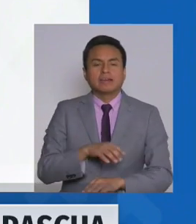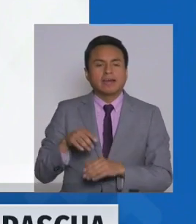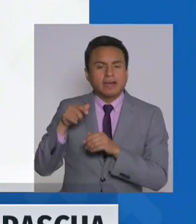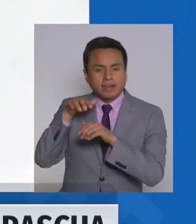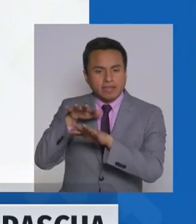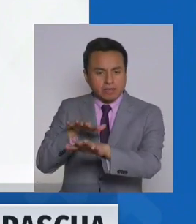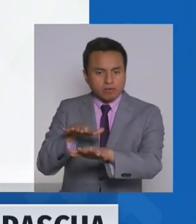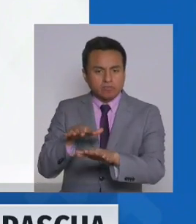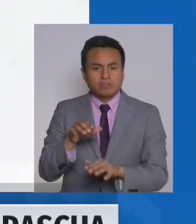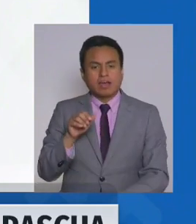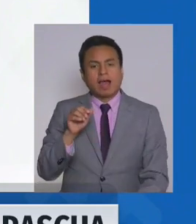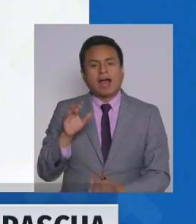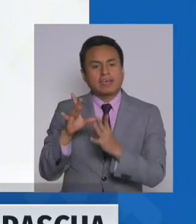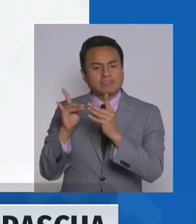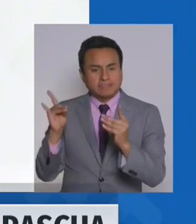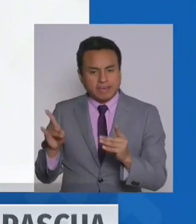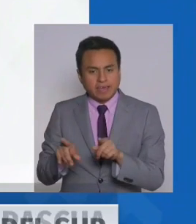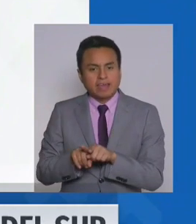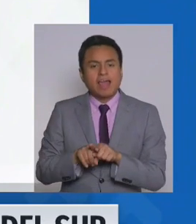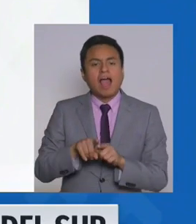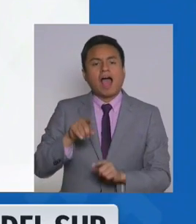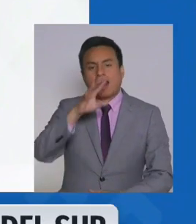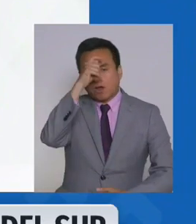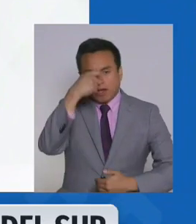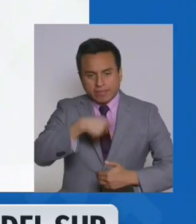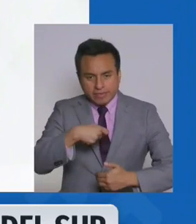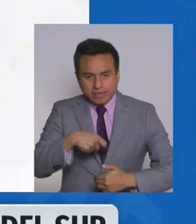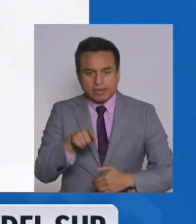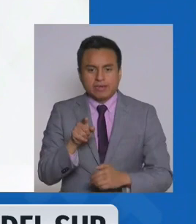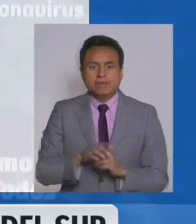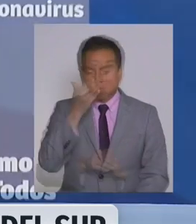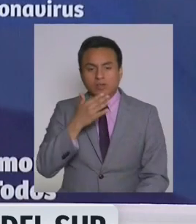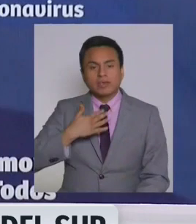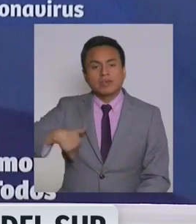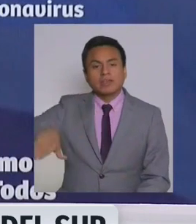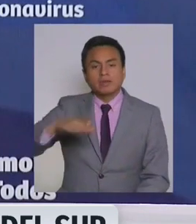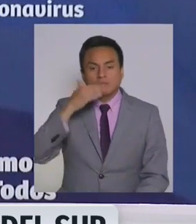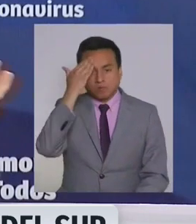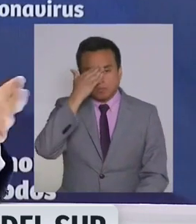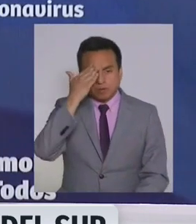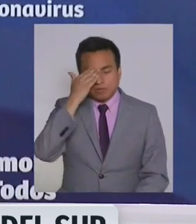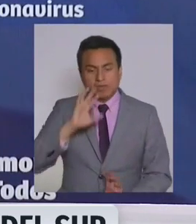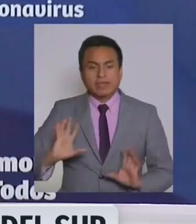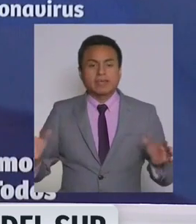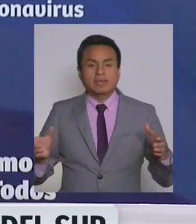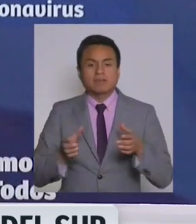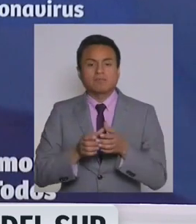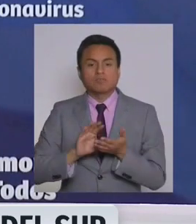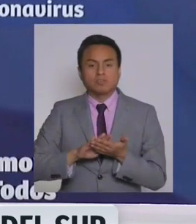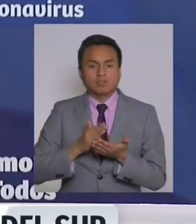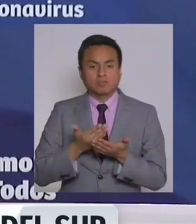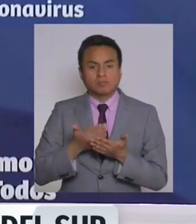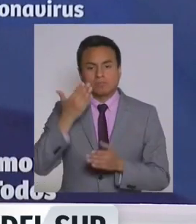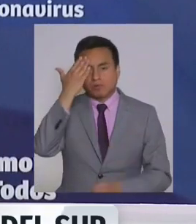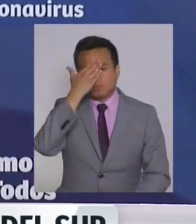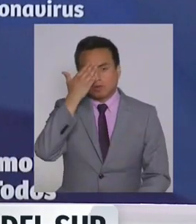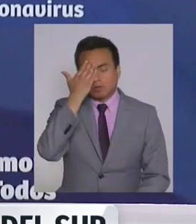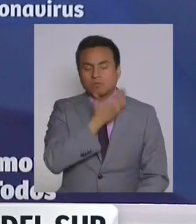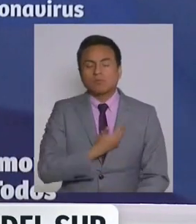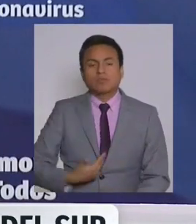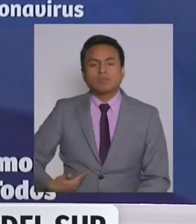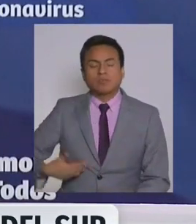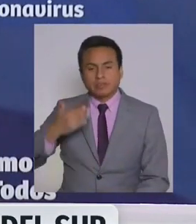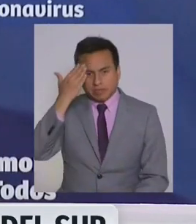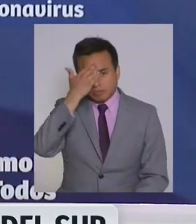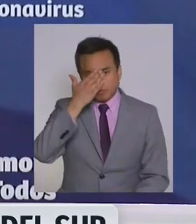aysén araucanía y maule el equipo de salud está preocupado el gobierno está